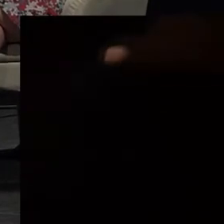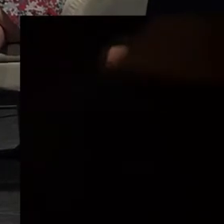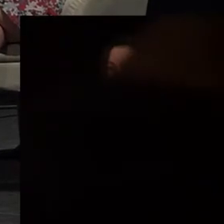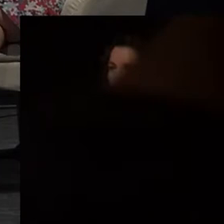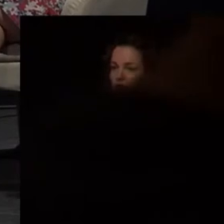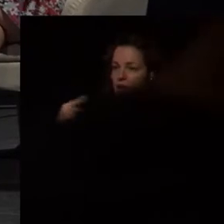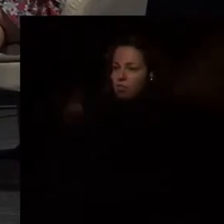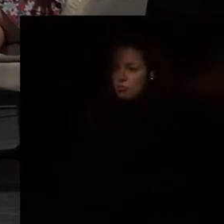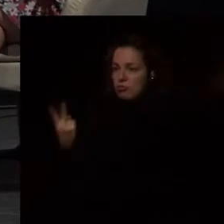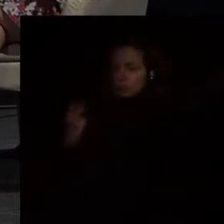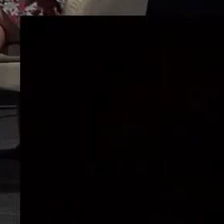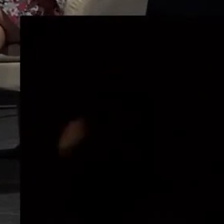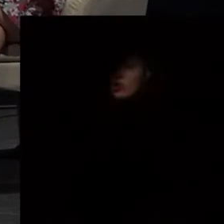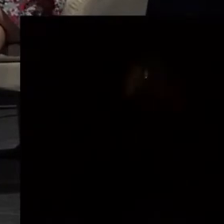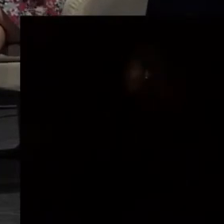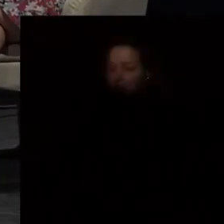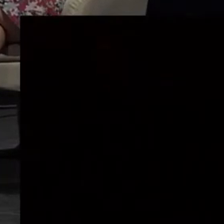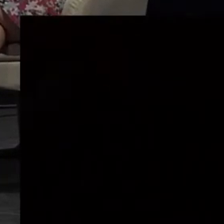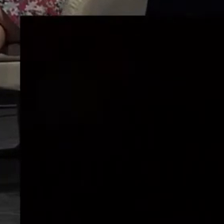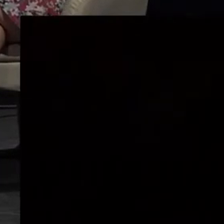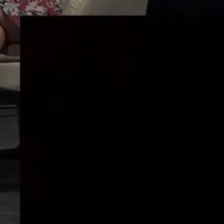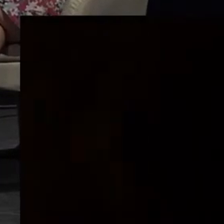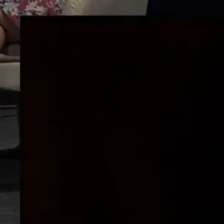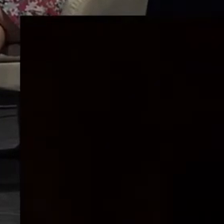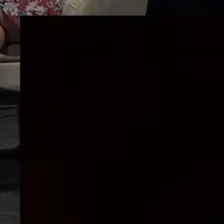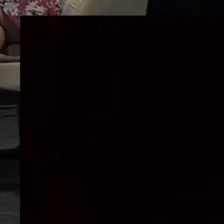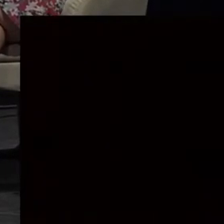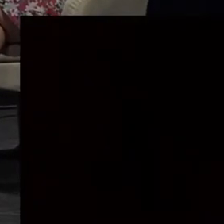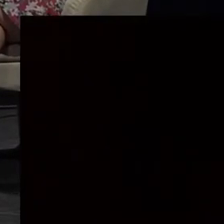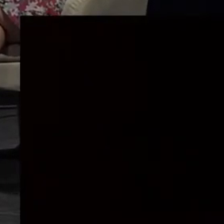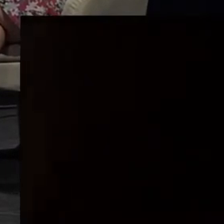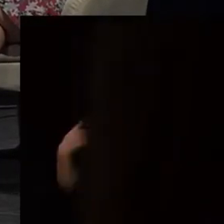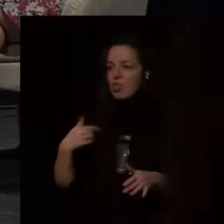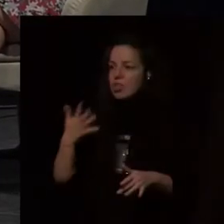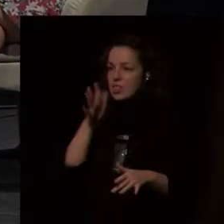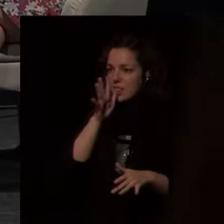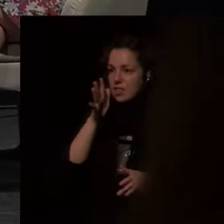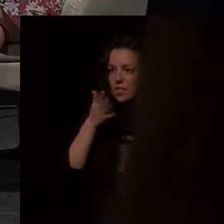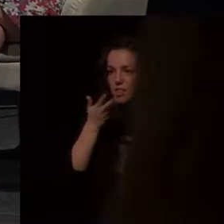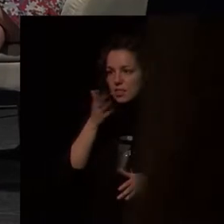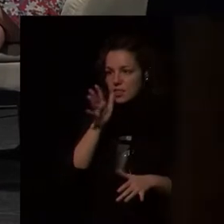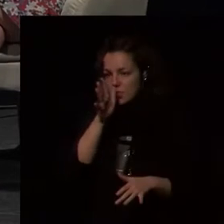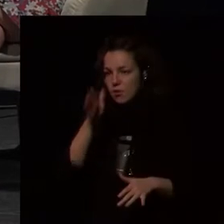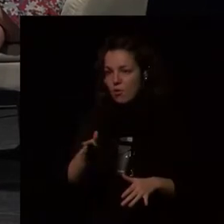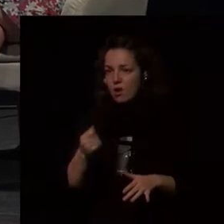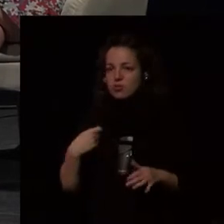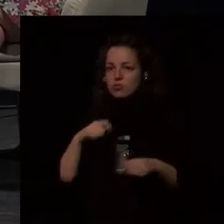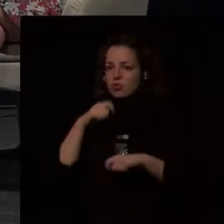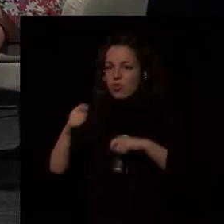libros gracias a las jornadas de inclusión. Durante 5 años fui coordinadora y ahora continúo como